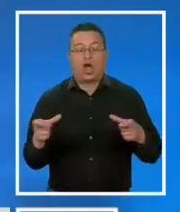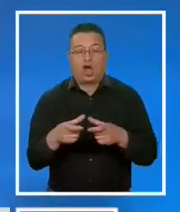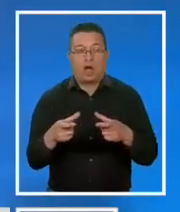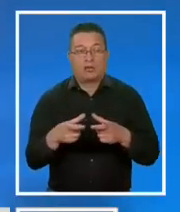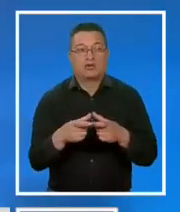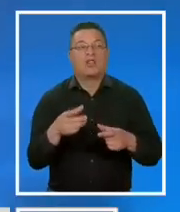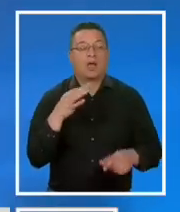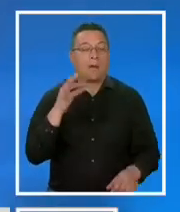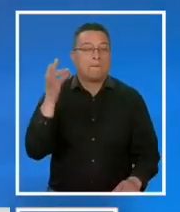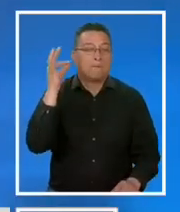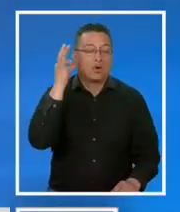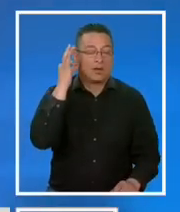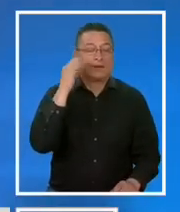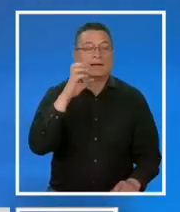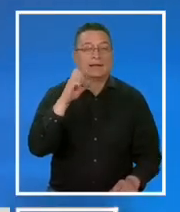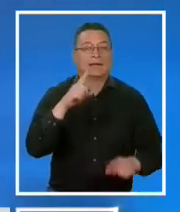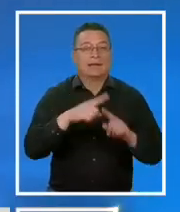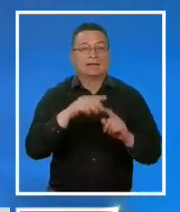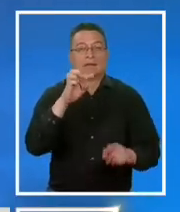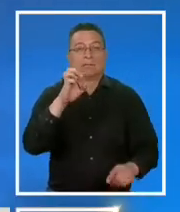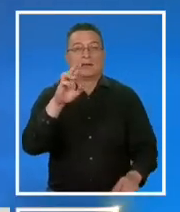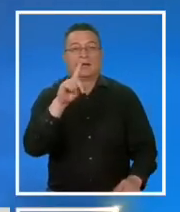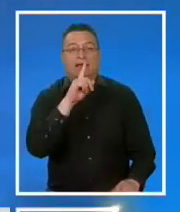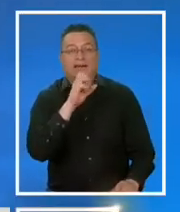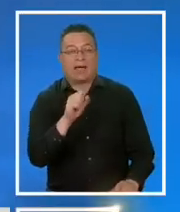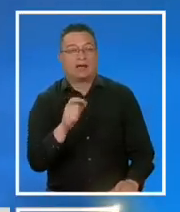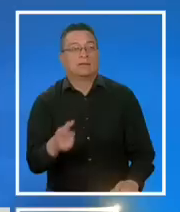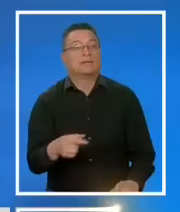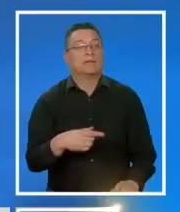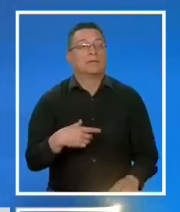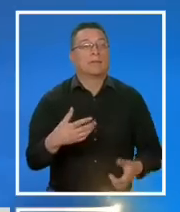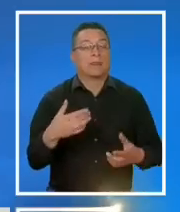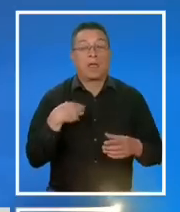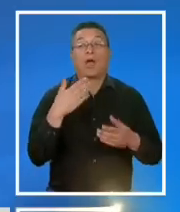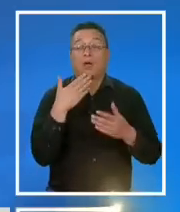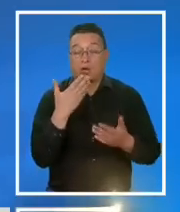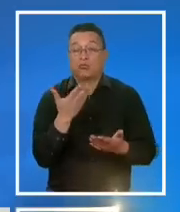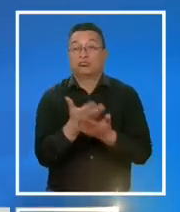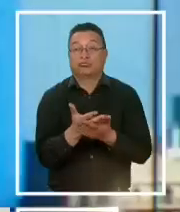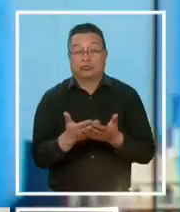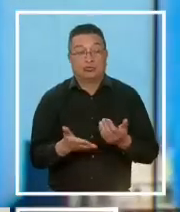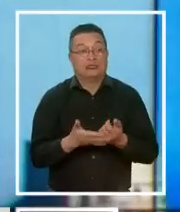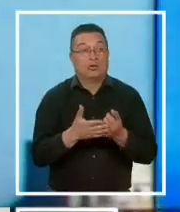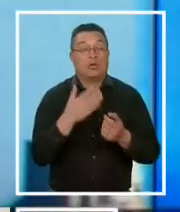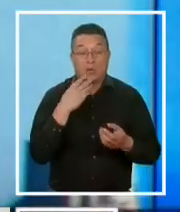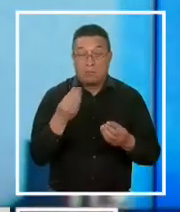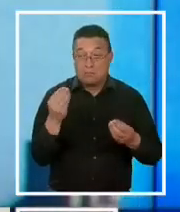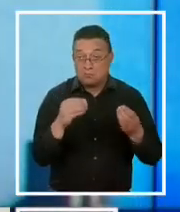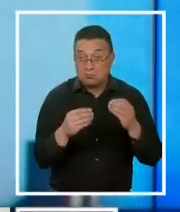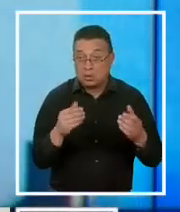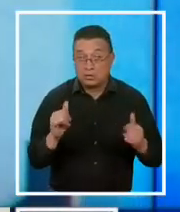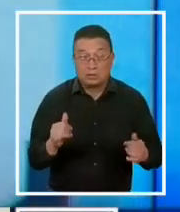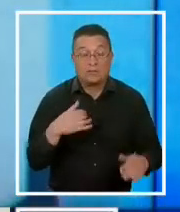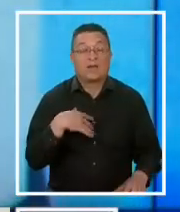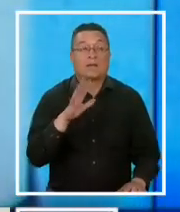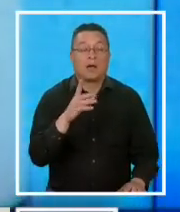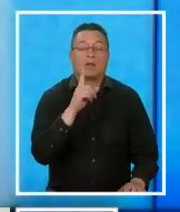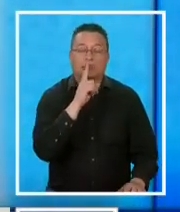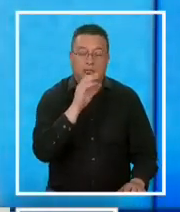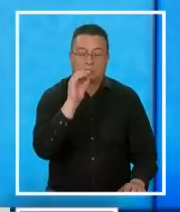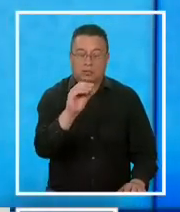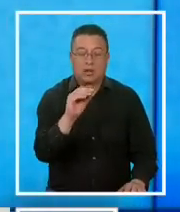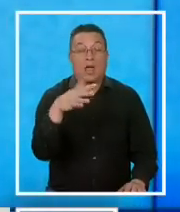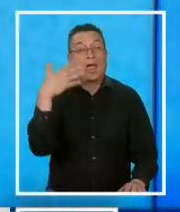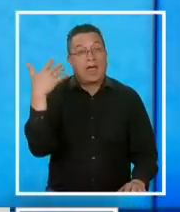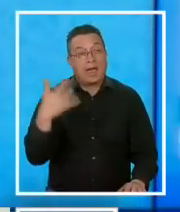sea femenina esta combinación debe tener aporte de experticia pero déjame decir algo